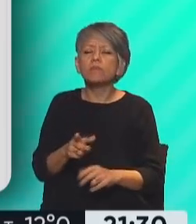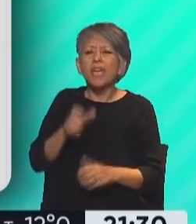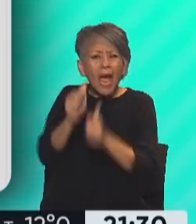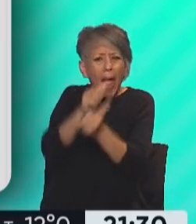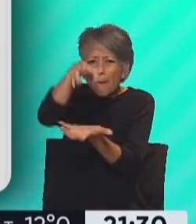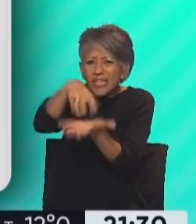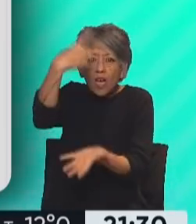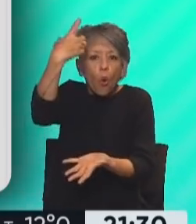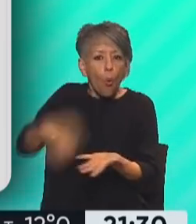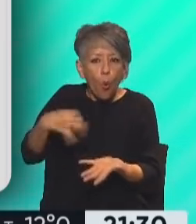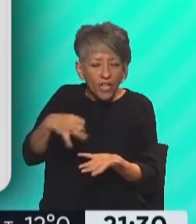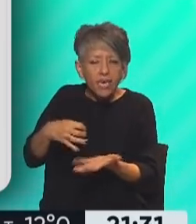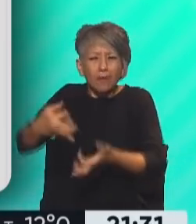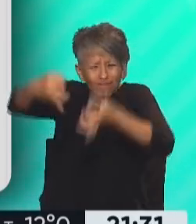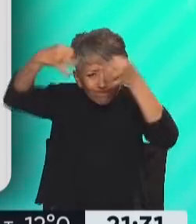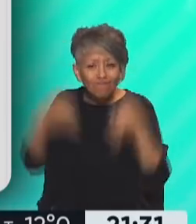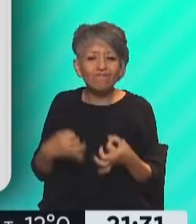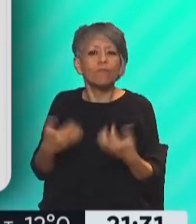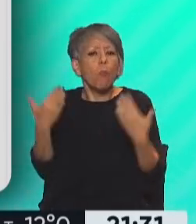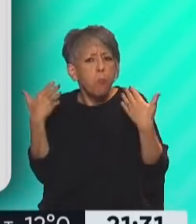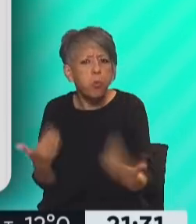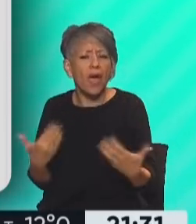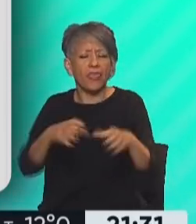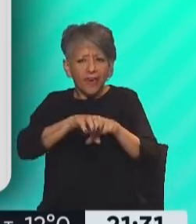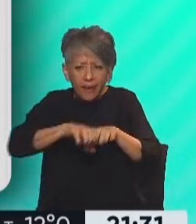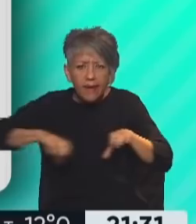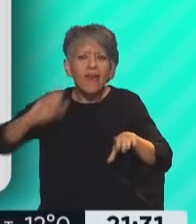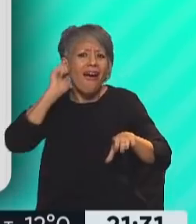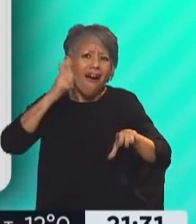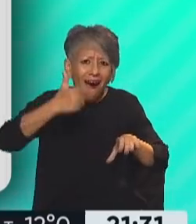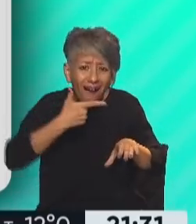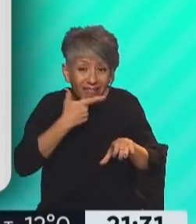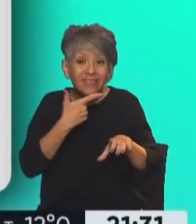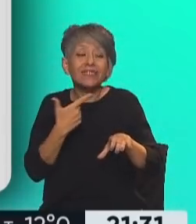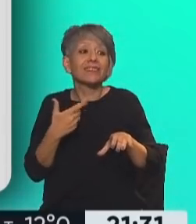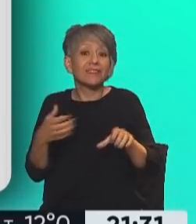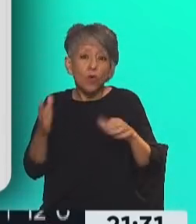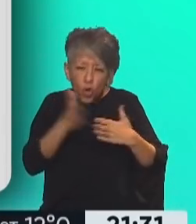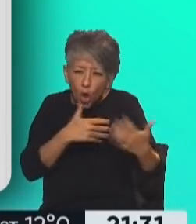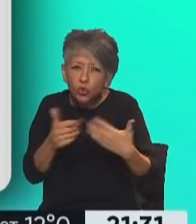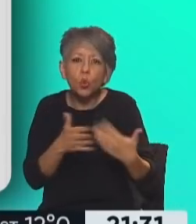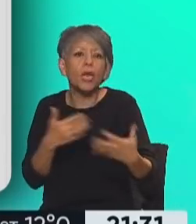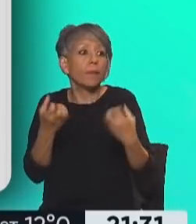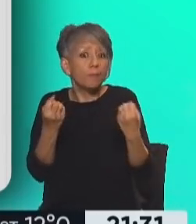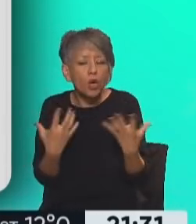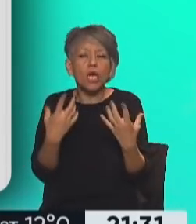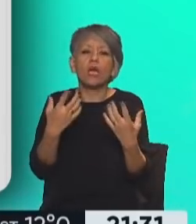empresa que estaba apta para llevar adelante la construcción de estos caños, de acuerdo un estudio que llevó